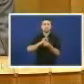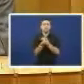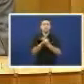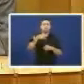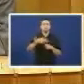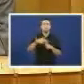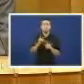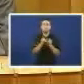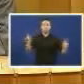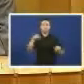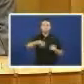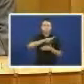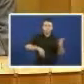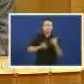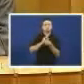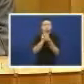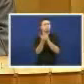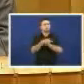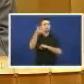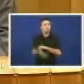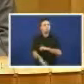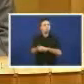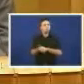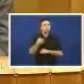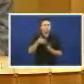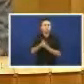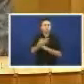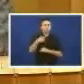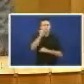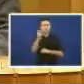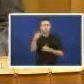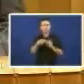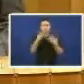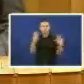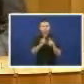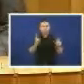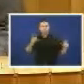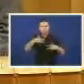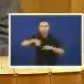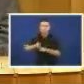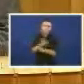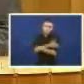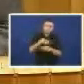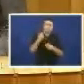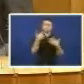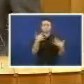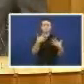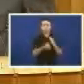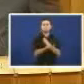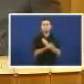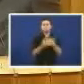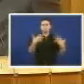de Galiza como aposta en marcha antes de fin de 2008 das 10 unidades de gestión forestal